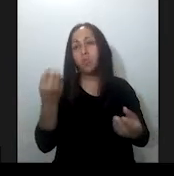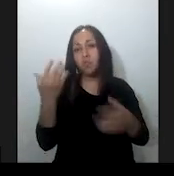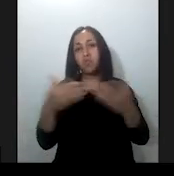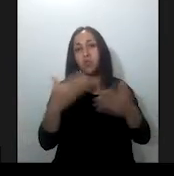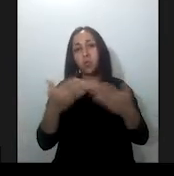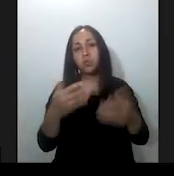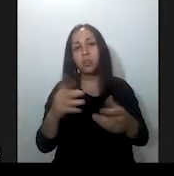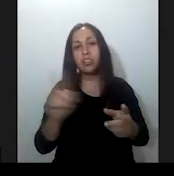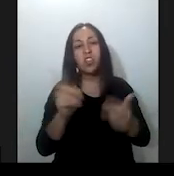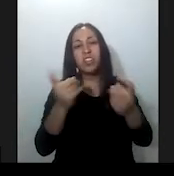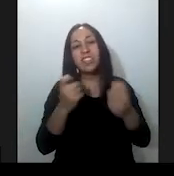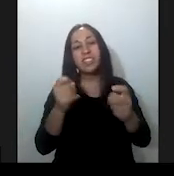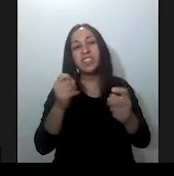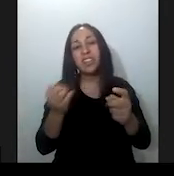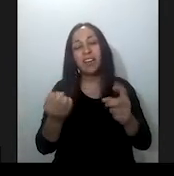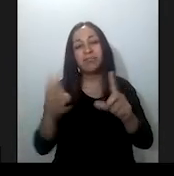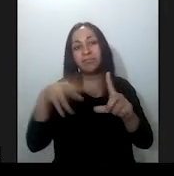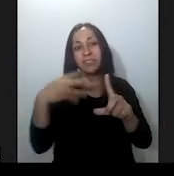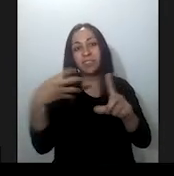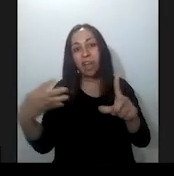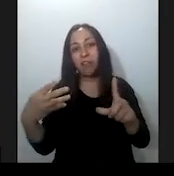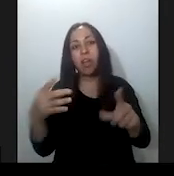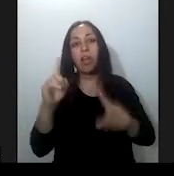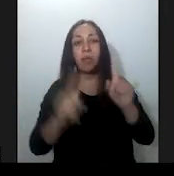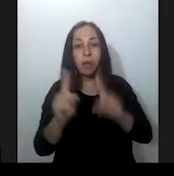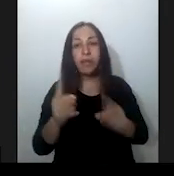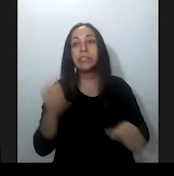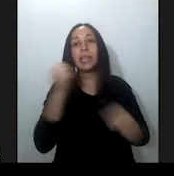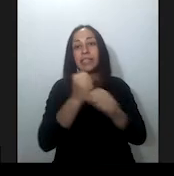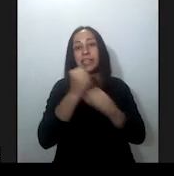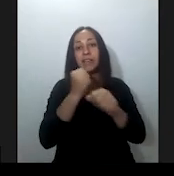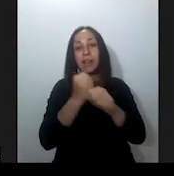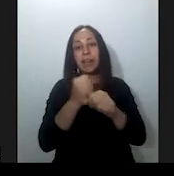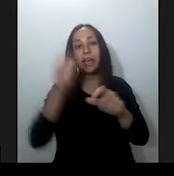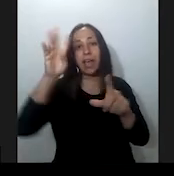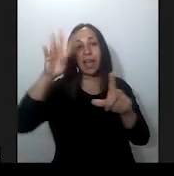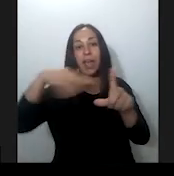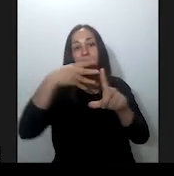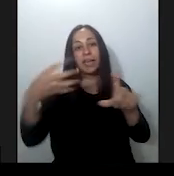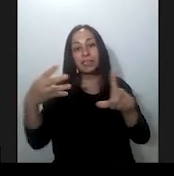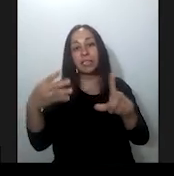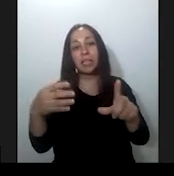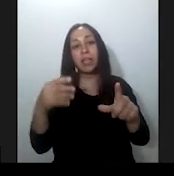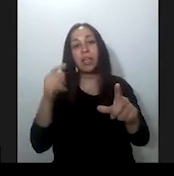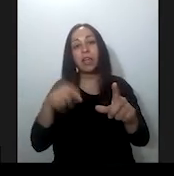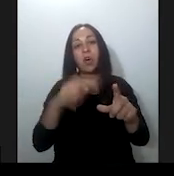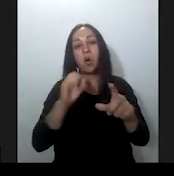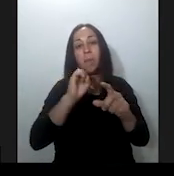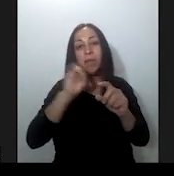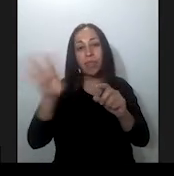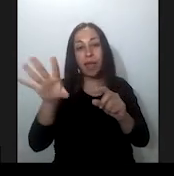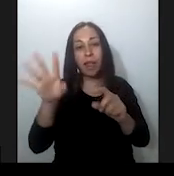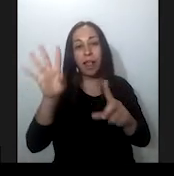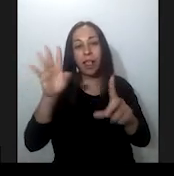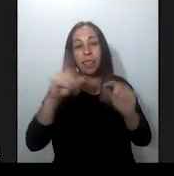Bueno, muchas de las cosas que uno utiliza en Excel no necesita crear una tabla. Pero a veces cuando uno va a trabajar desde un